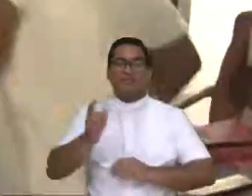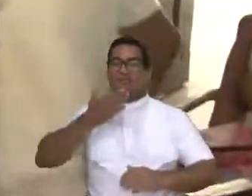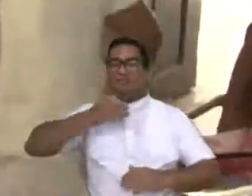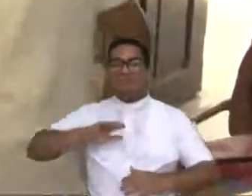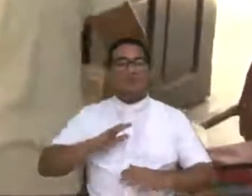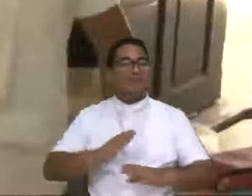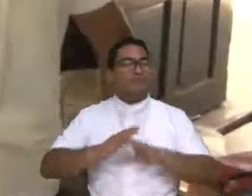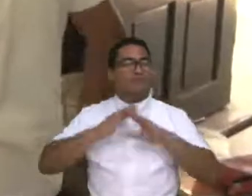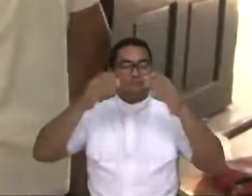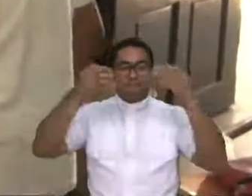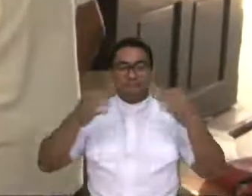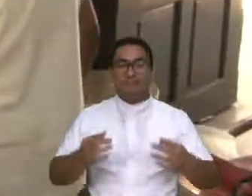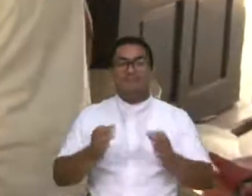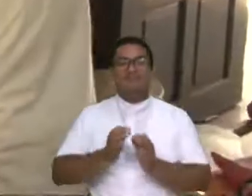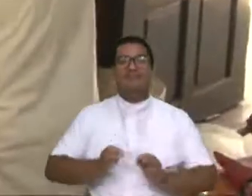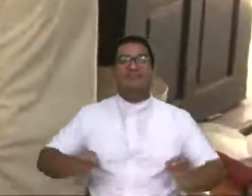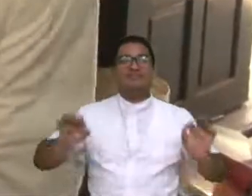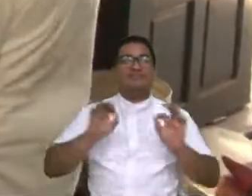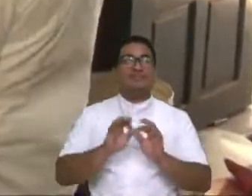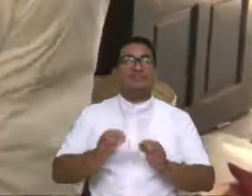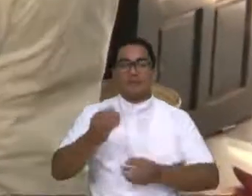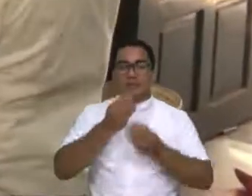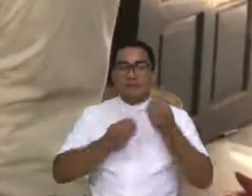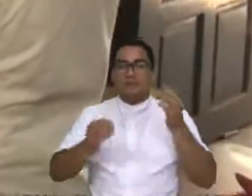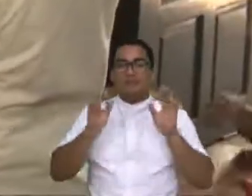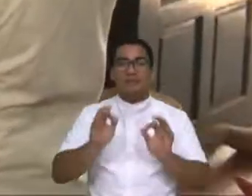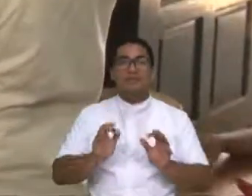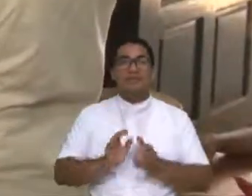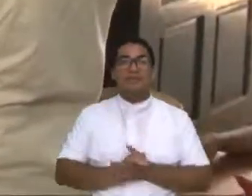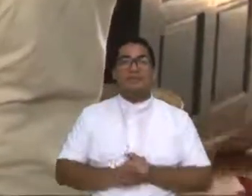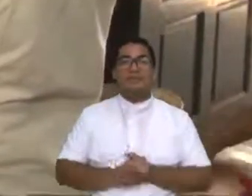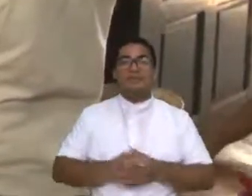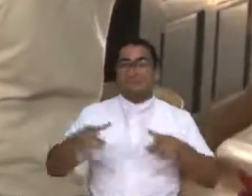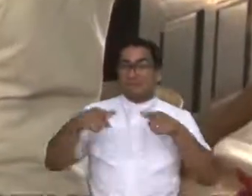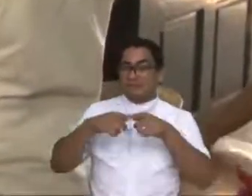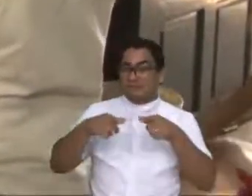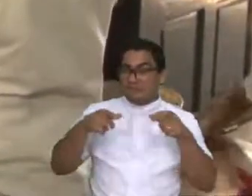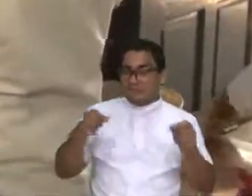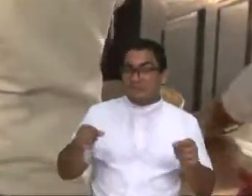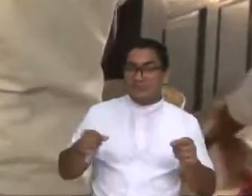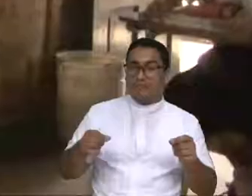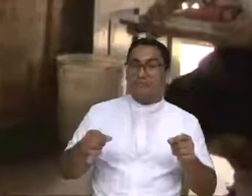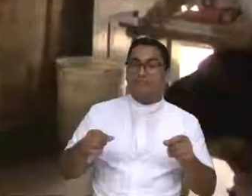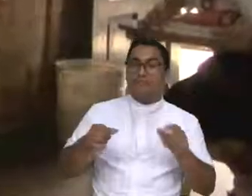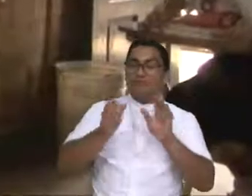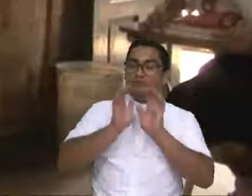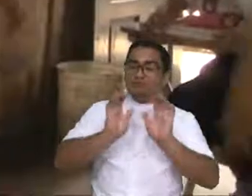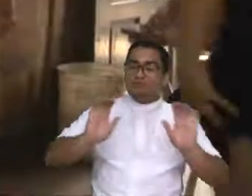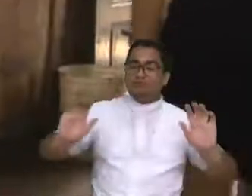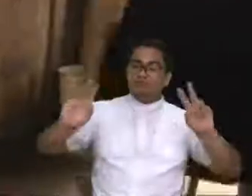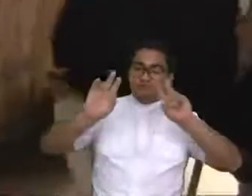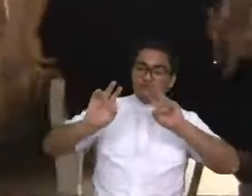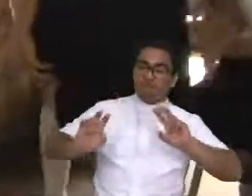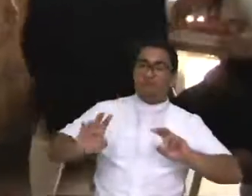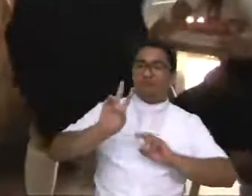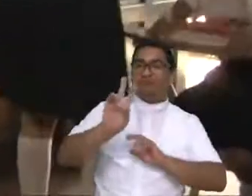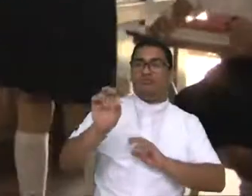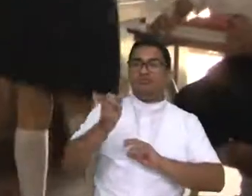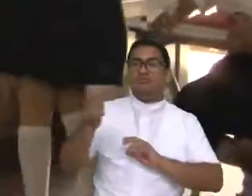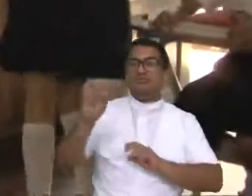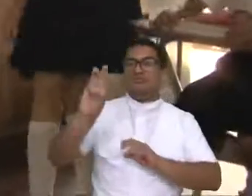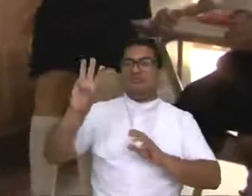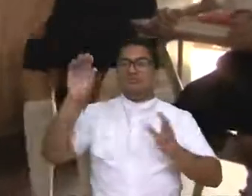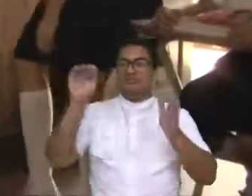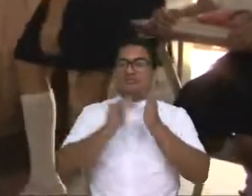no aporten ningún nivel nutricional. En Managua serán evaluados 263 mil niños menores de